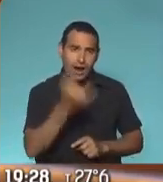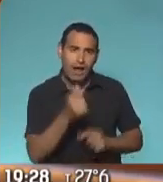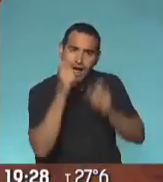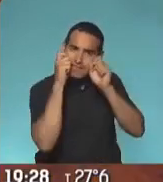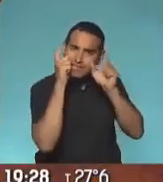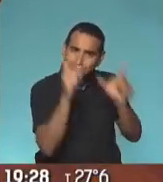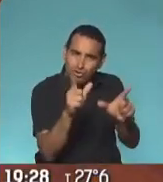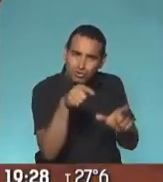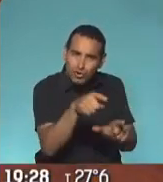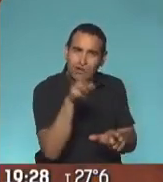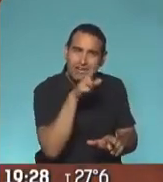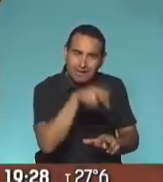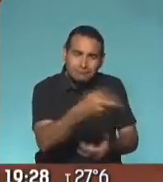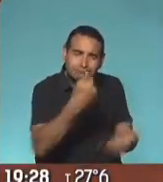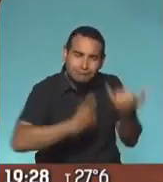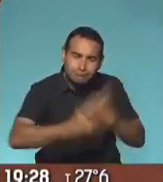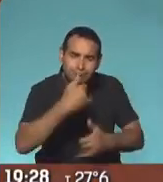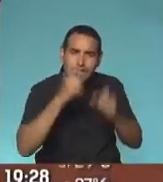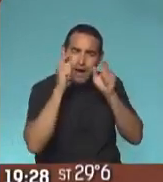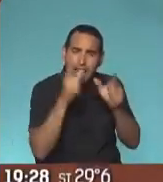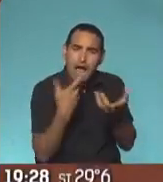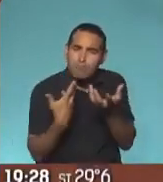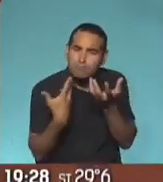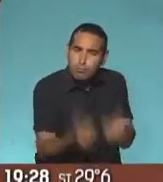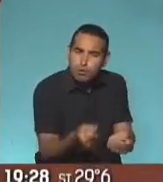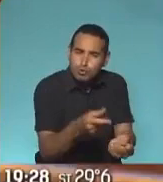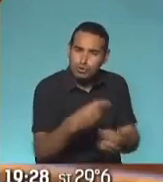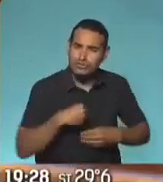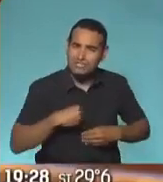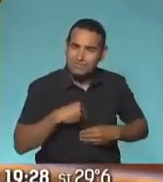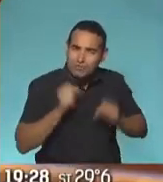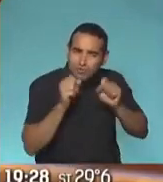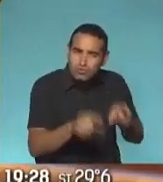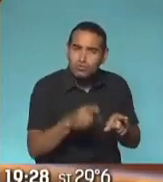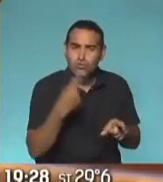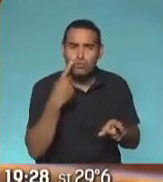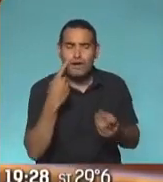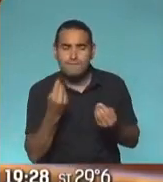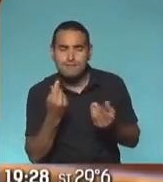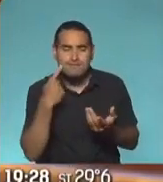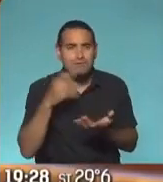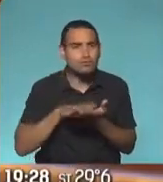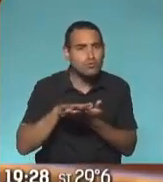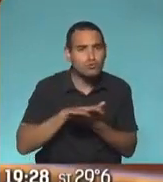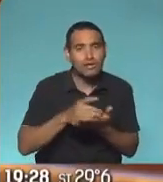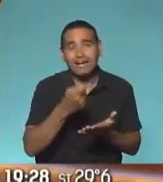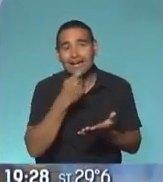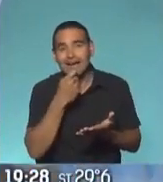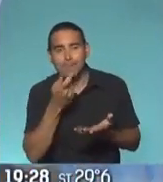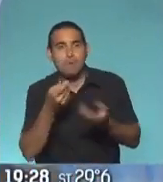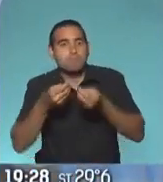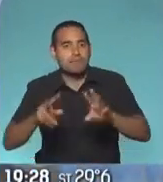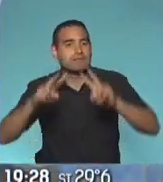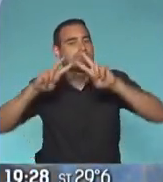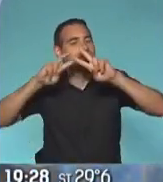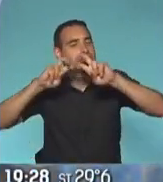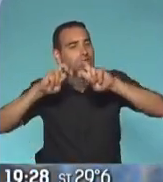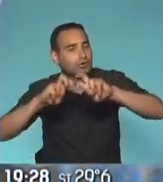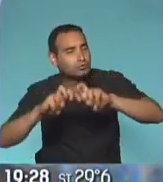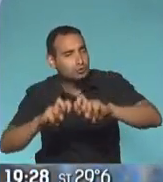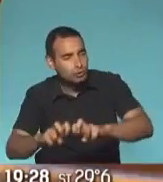como decía Violeta, y hay una contención y se toman medidas. Por ejemplo, iniciación de una investigación